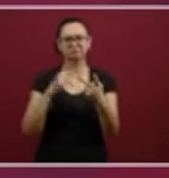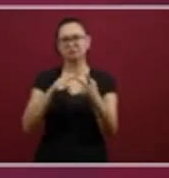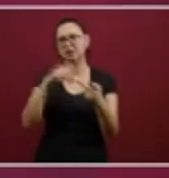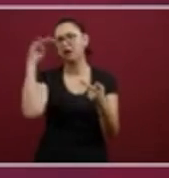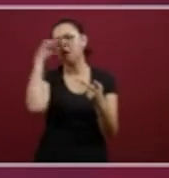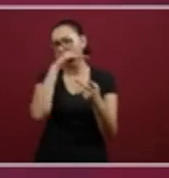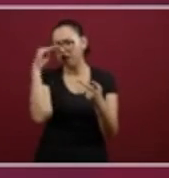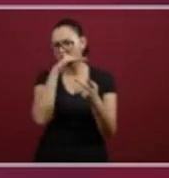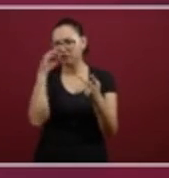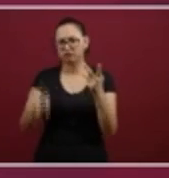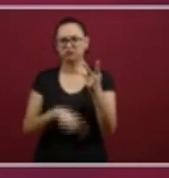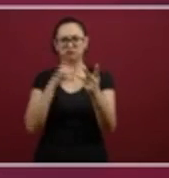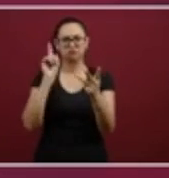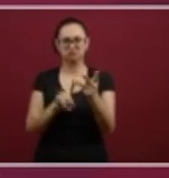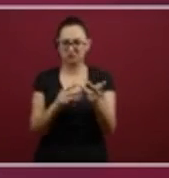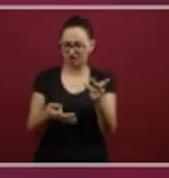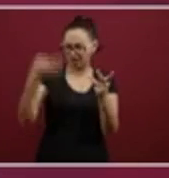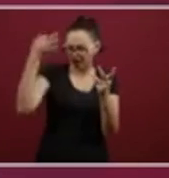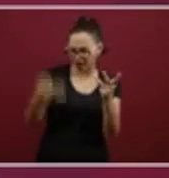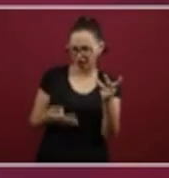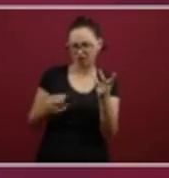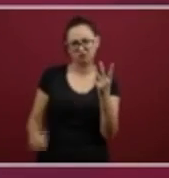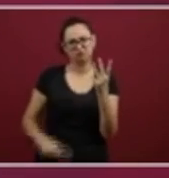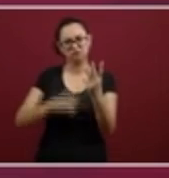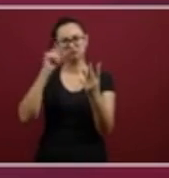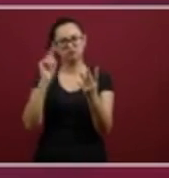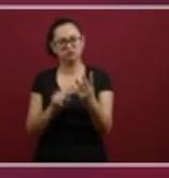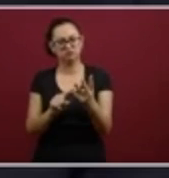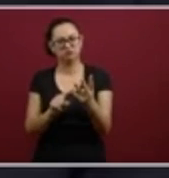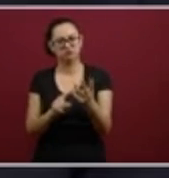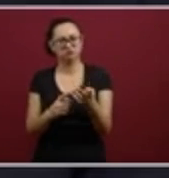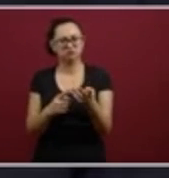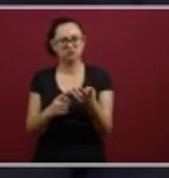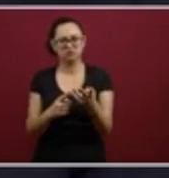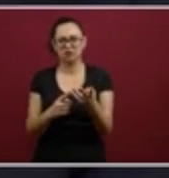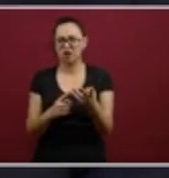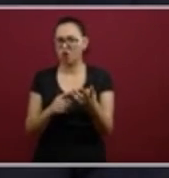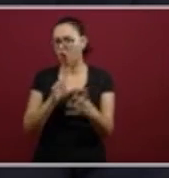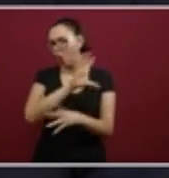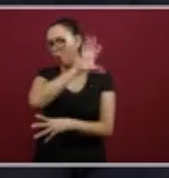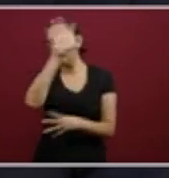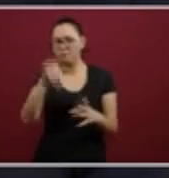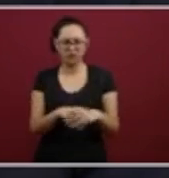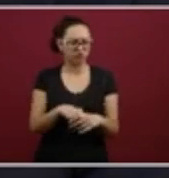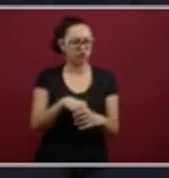gratuita, de calidad, en todos los niveles escolares.